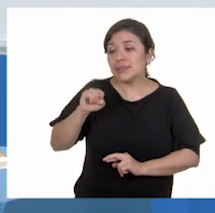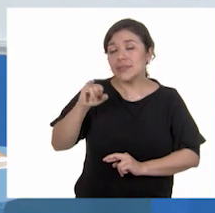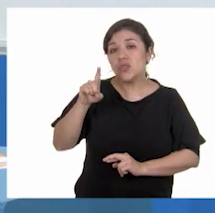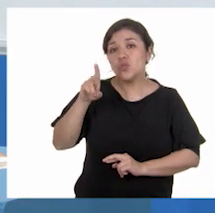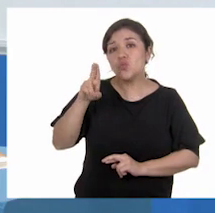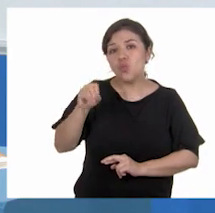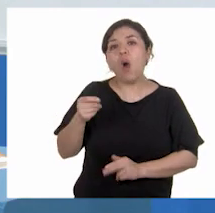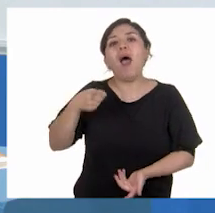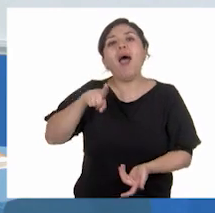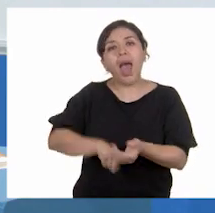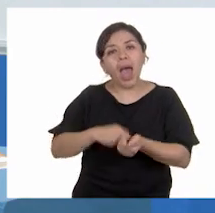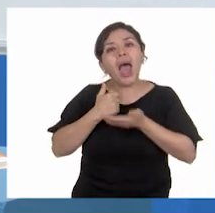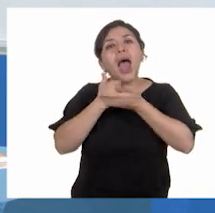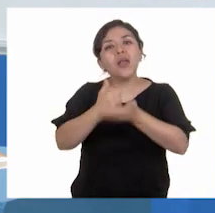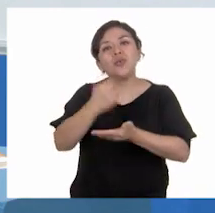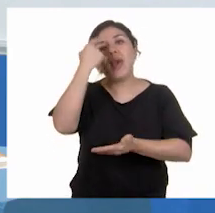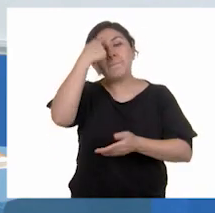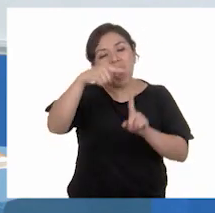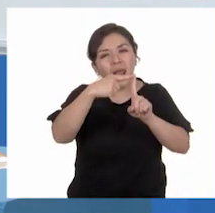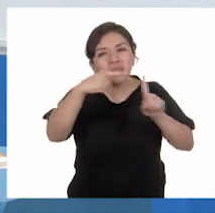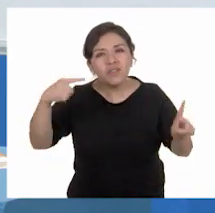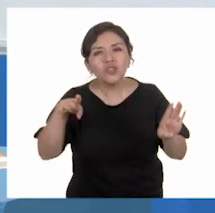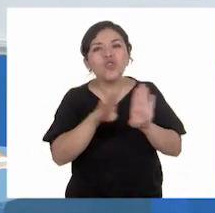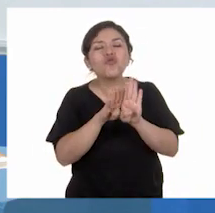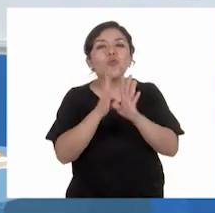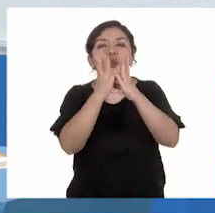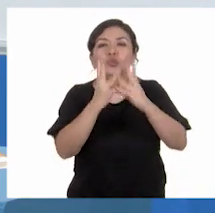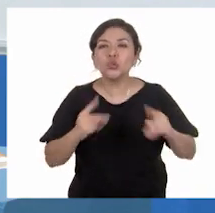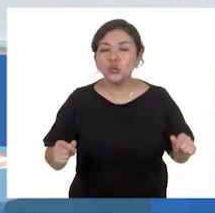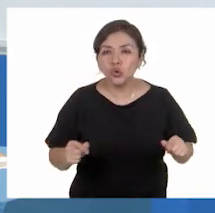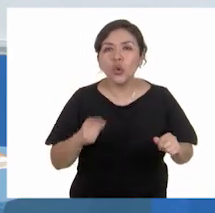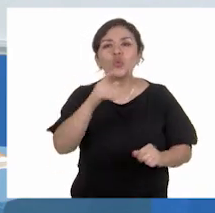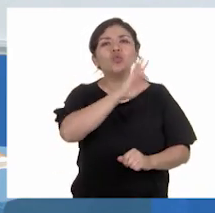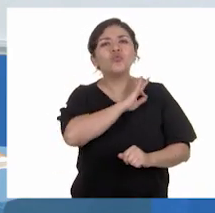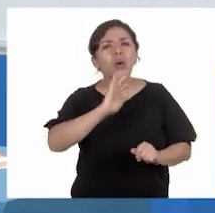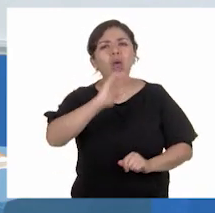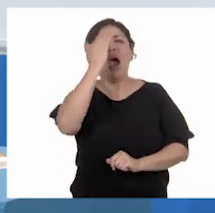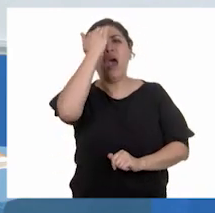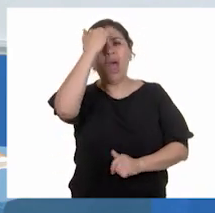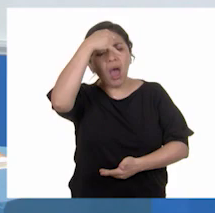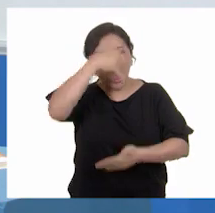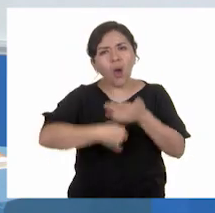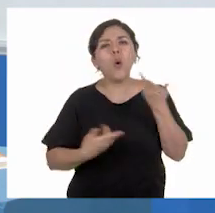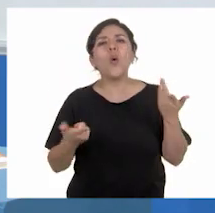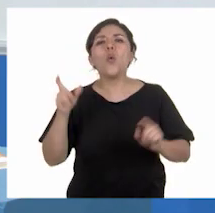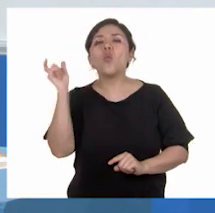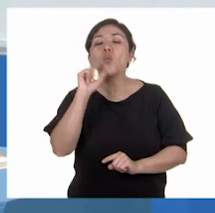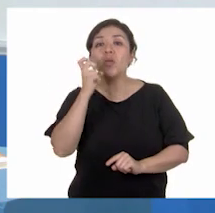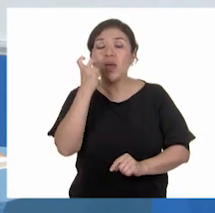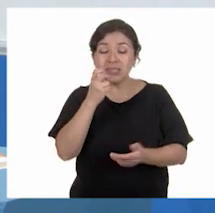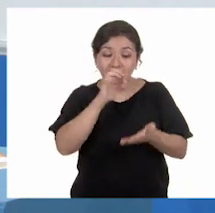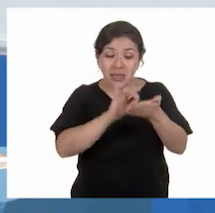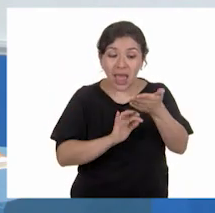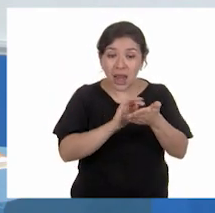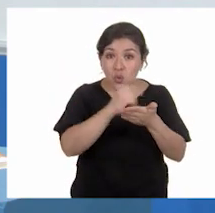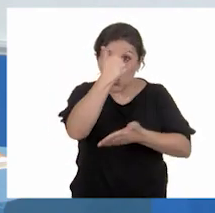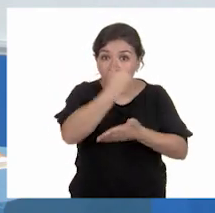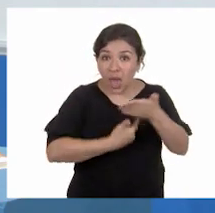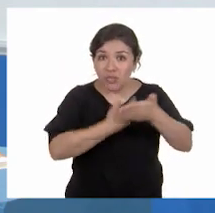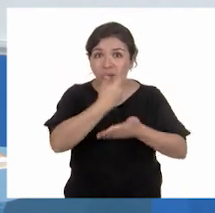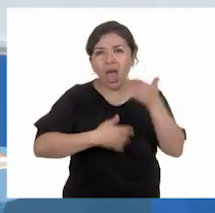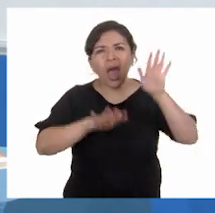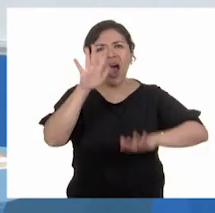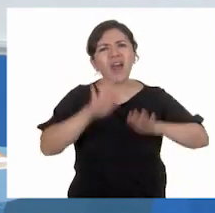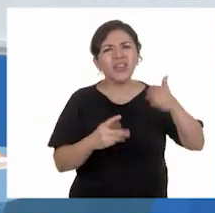la solución en una división y cómo podemos conocerlo cuando la calculadora nos